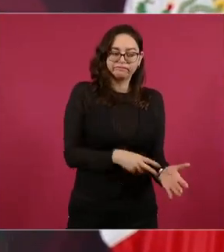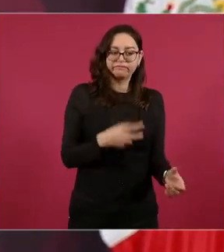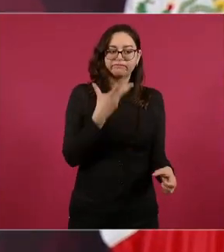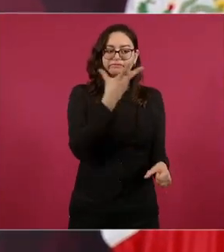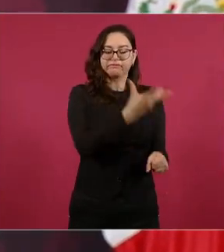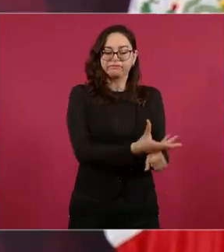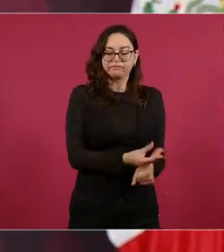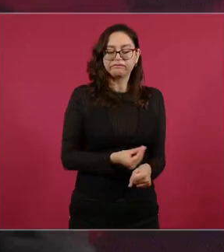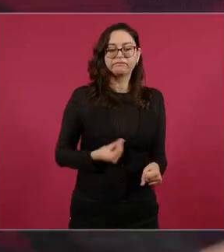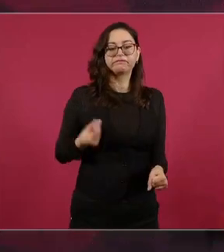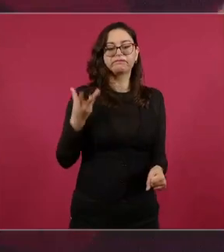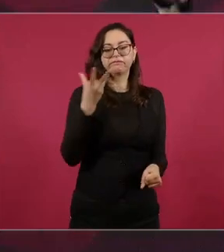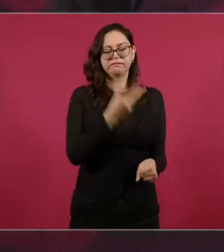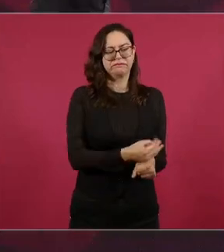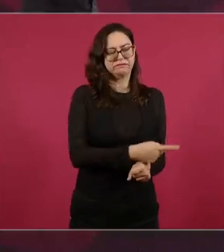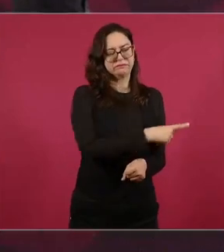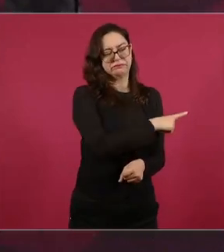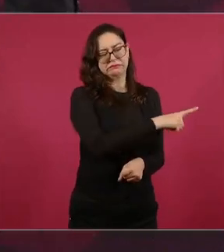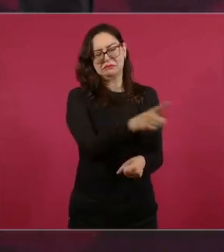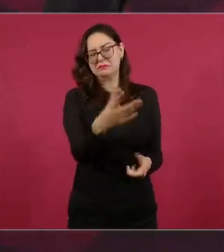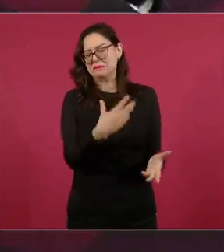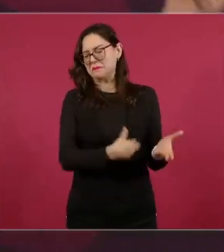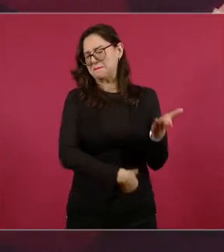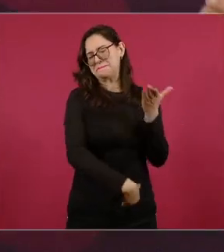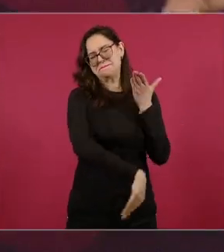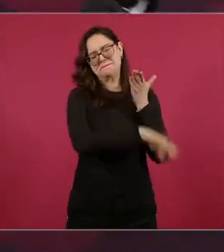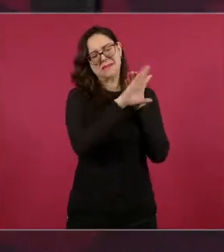enfrentar una campaña.